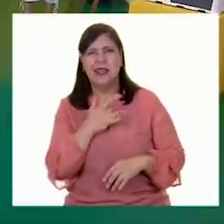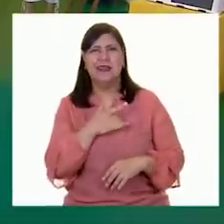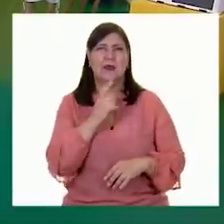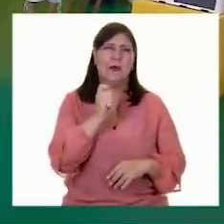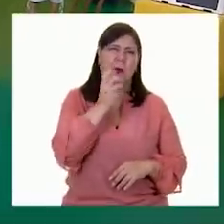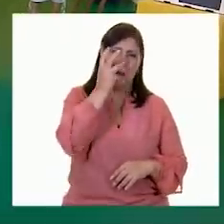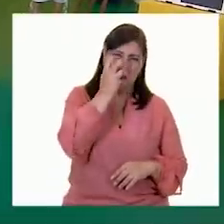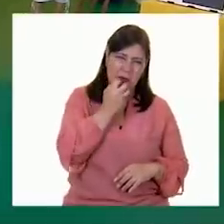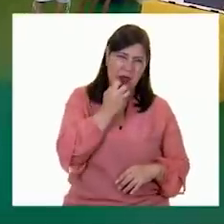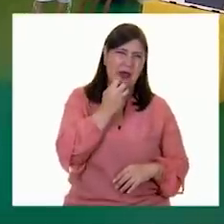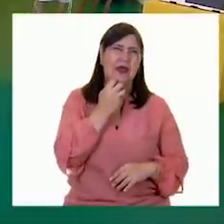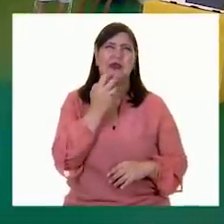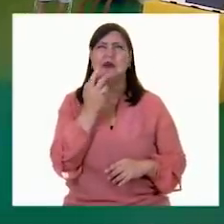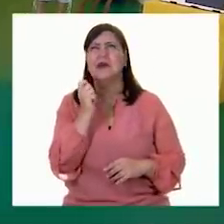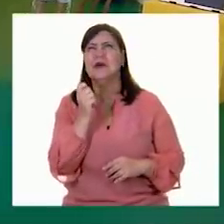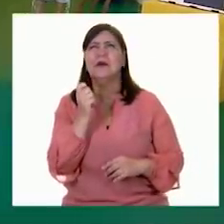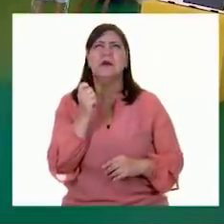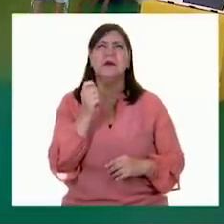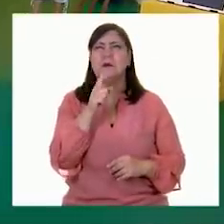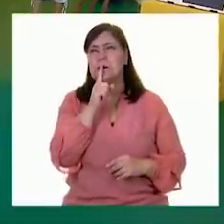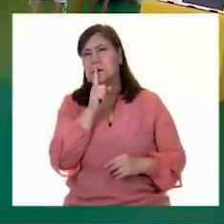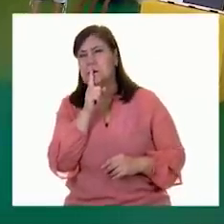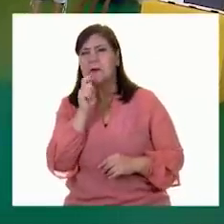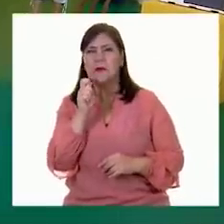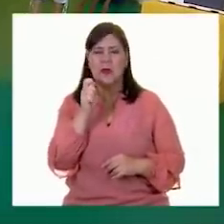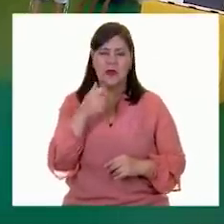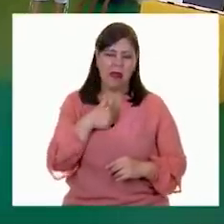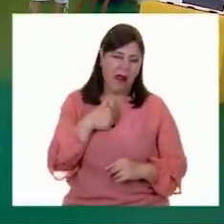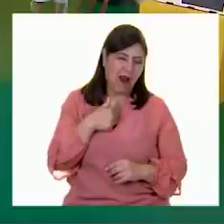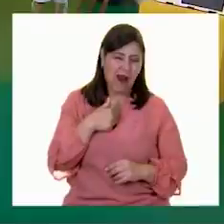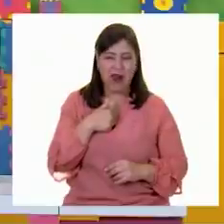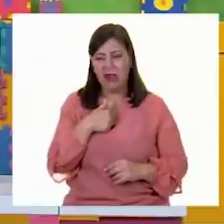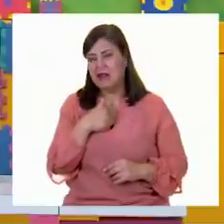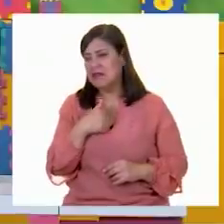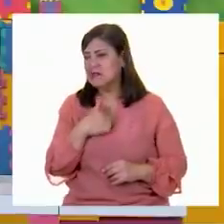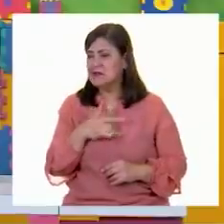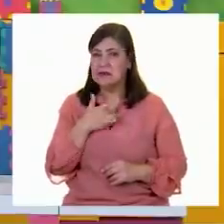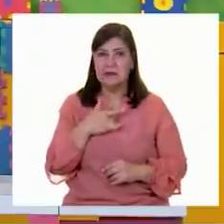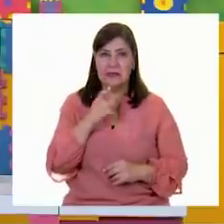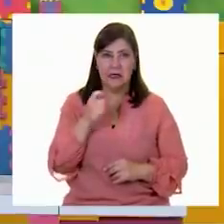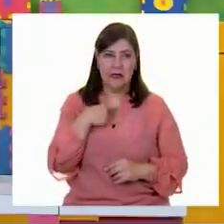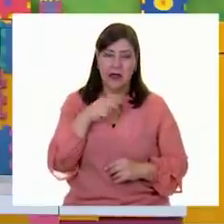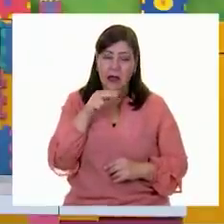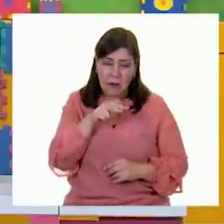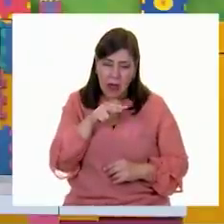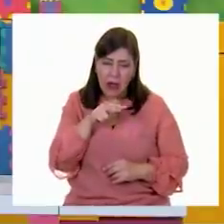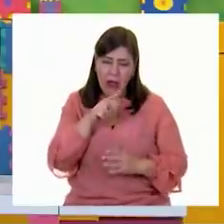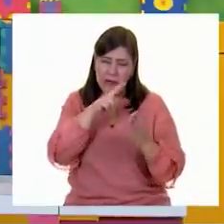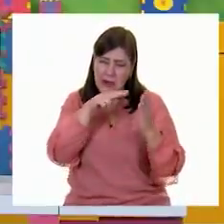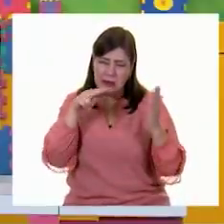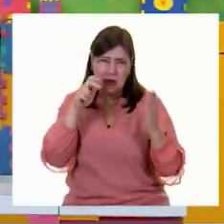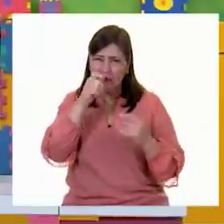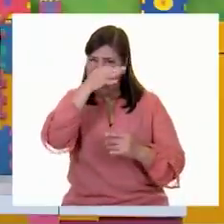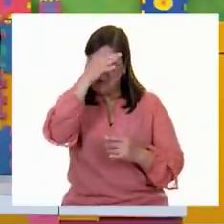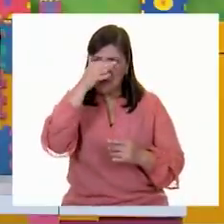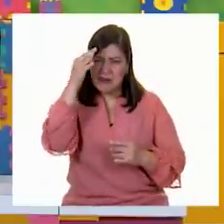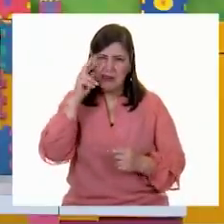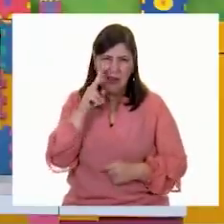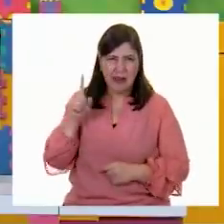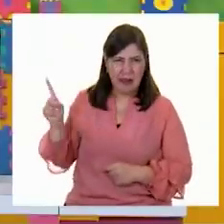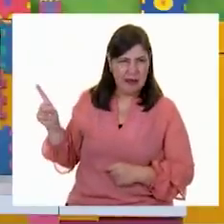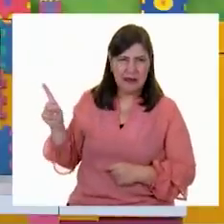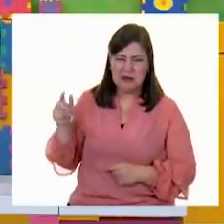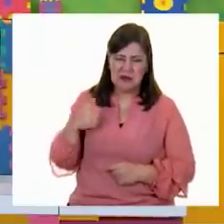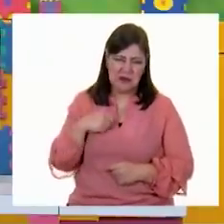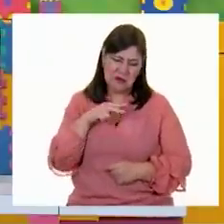saberlo. Justo como hace un momento, que por más que observo la pintura de Frida Kahlo, no logro comprenderla